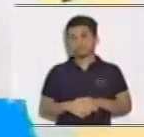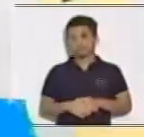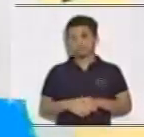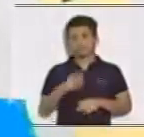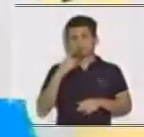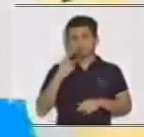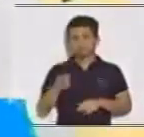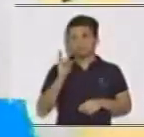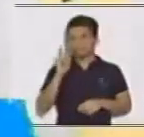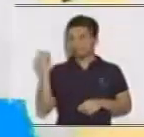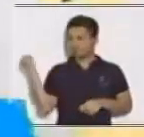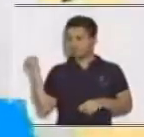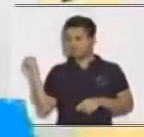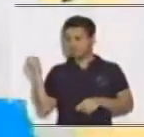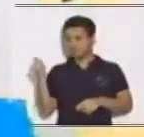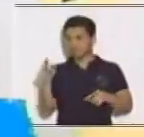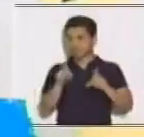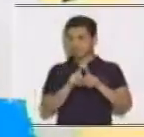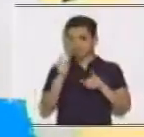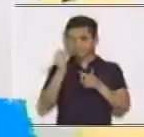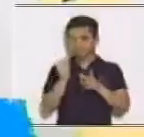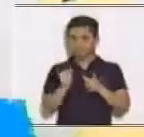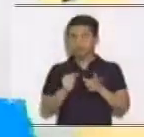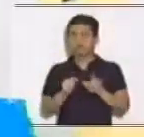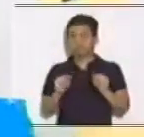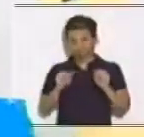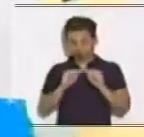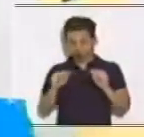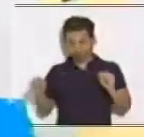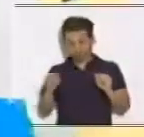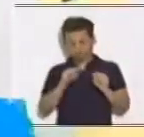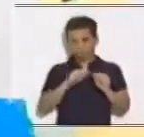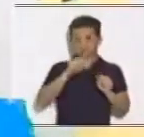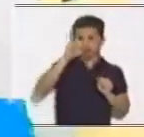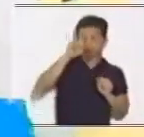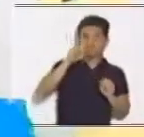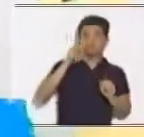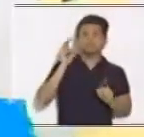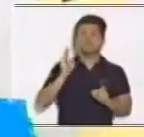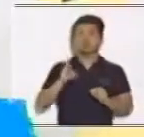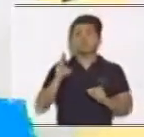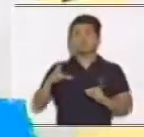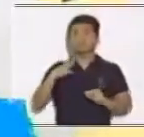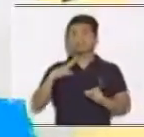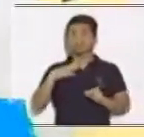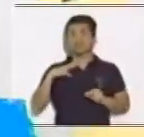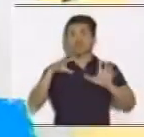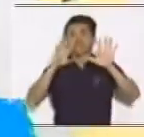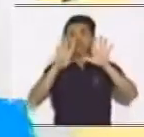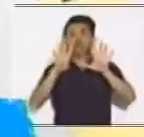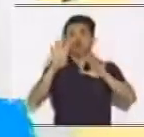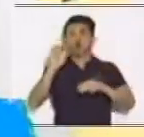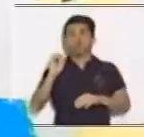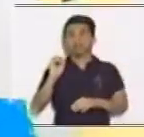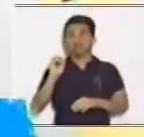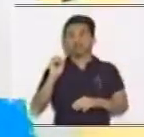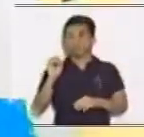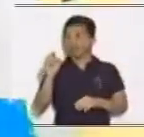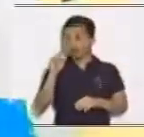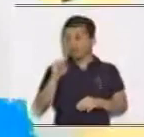El que siempre mida 90 grados, ¿sí? ¿Cómo lo